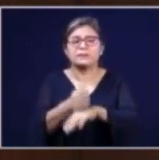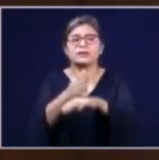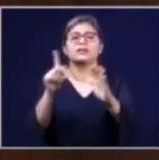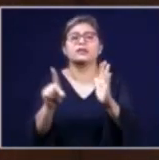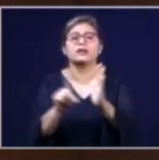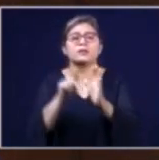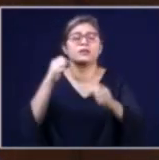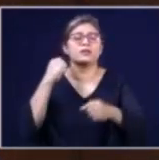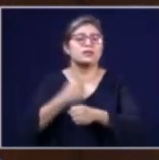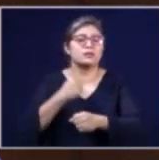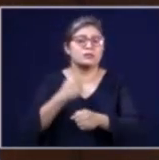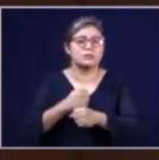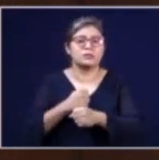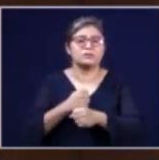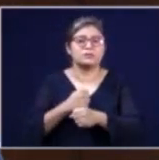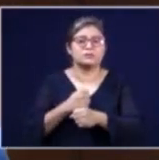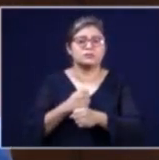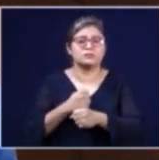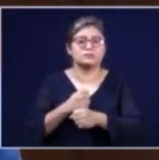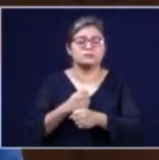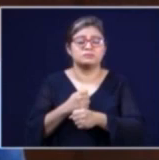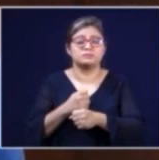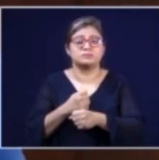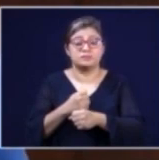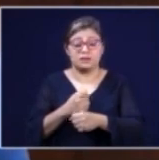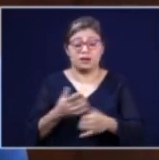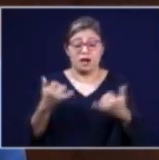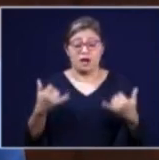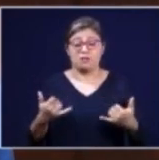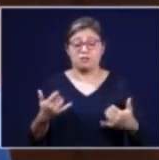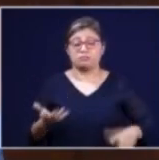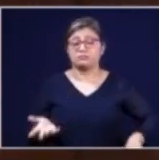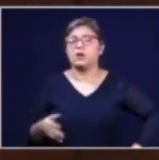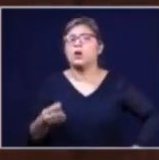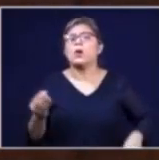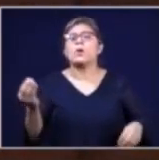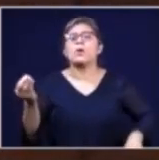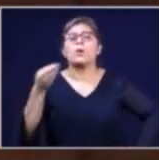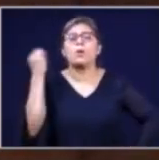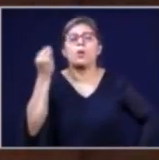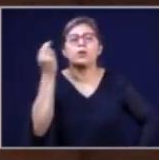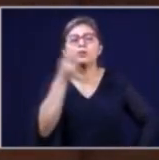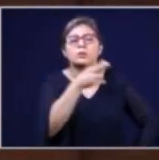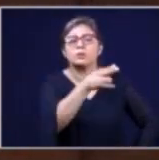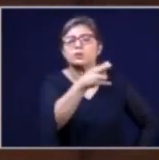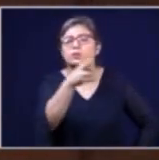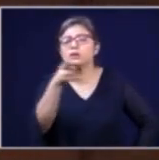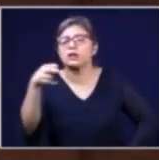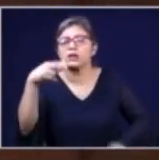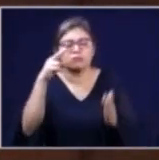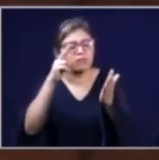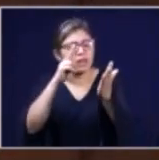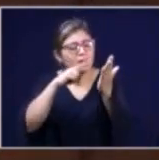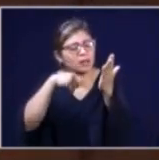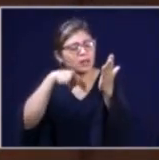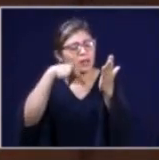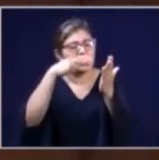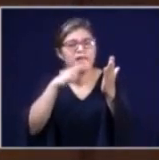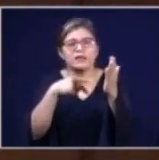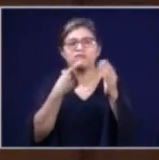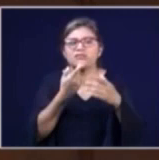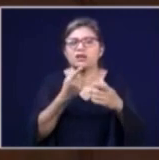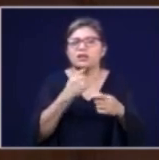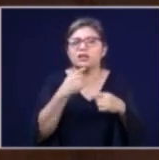trabajo. Se habla de un diálogo. ¿Cuántos de ustedes leyeron las actas del diálogo que se dio y cómo se dio?